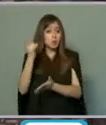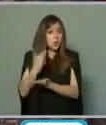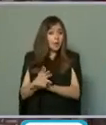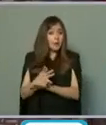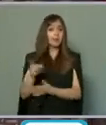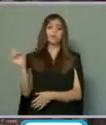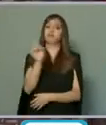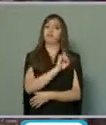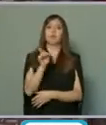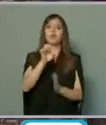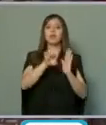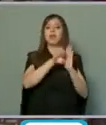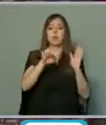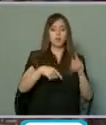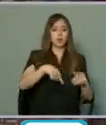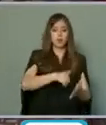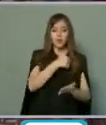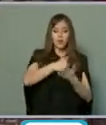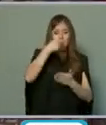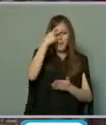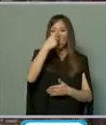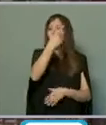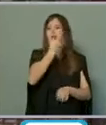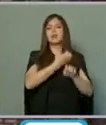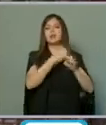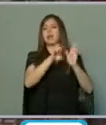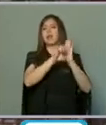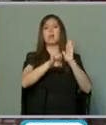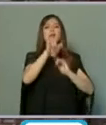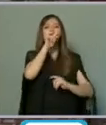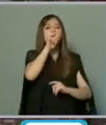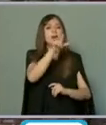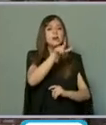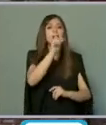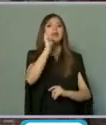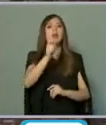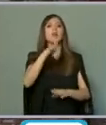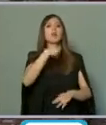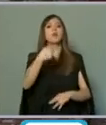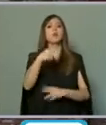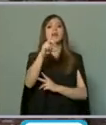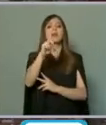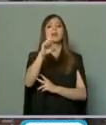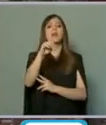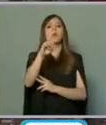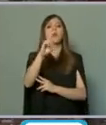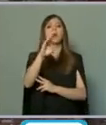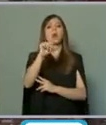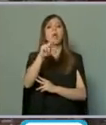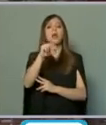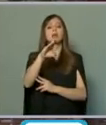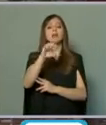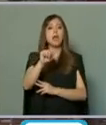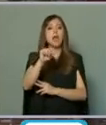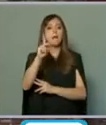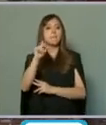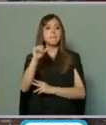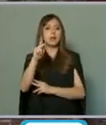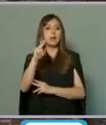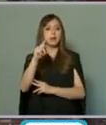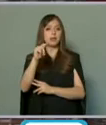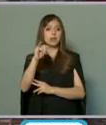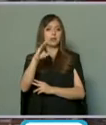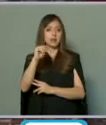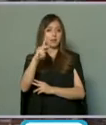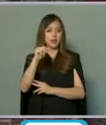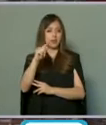de la República, Jalisco, por decir alguno, tenemos temas de democracia participativa, así se le llama. ¿Qué quiere decir? Que hay